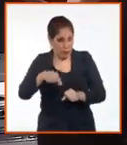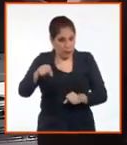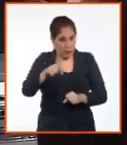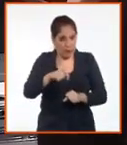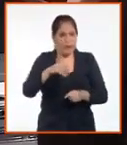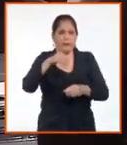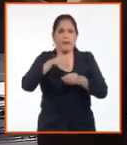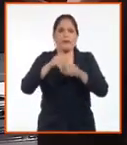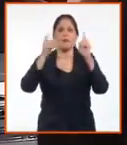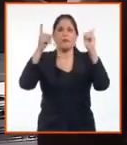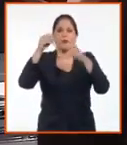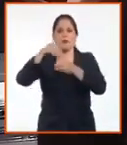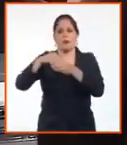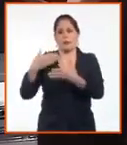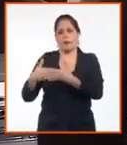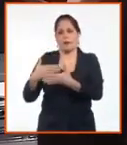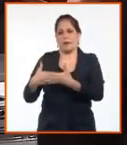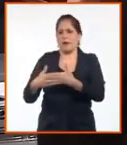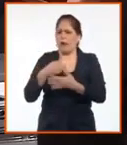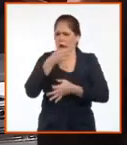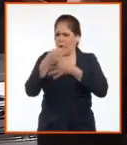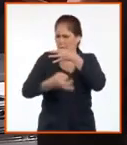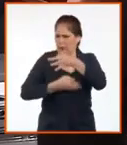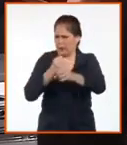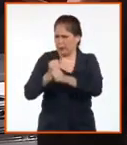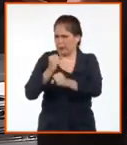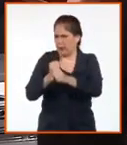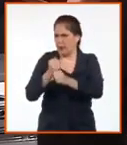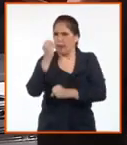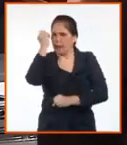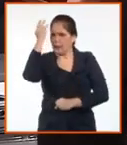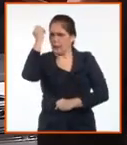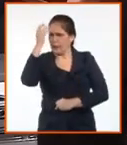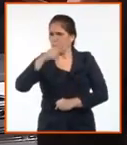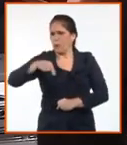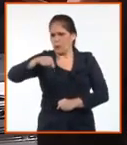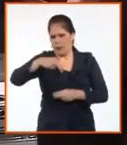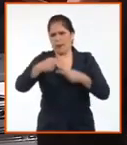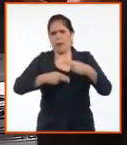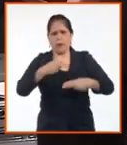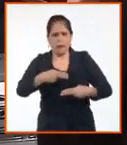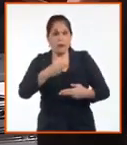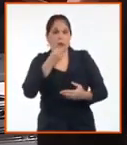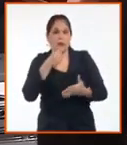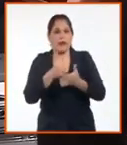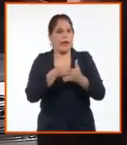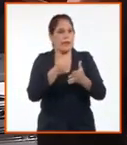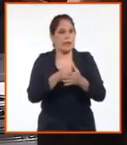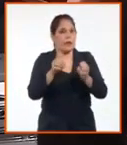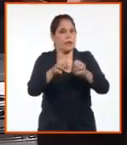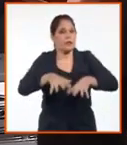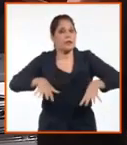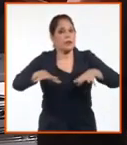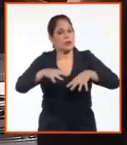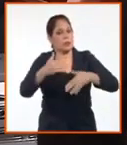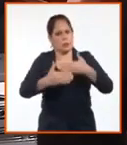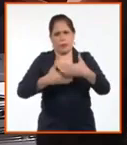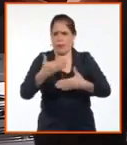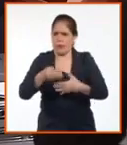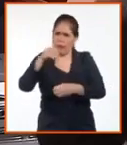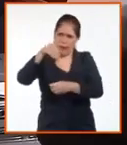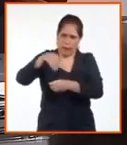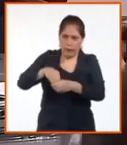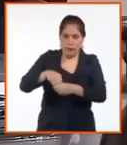empresarial de ustedes aquí explicamos una vez todo el trabajo que hacen de innovación para poder enfrentar los desafíos de tener una